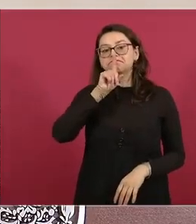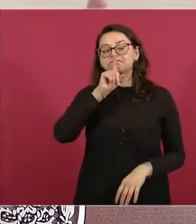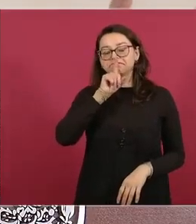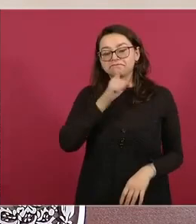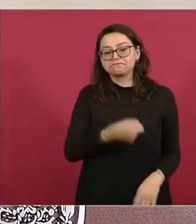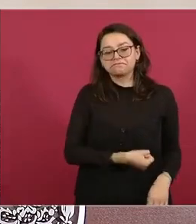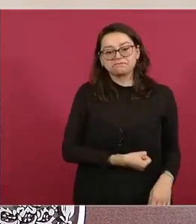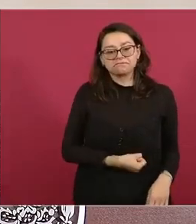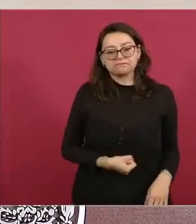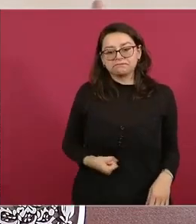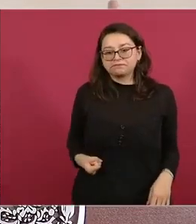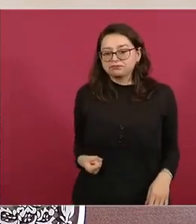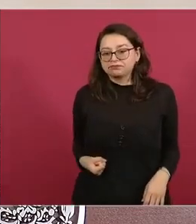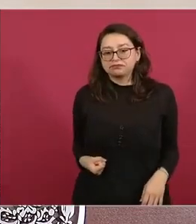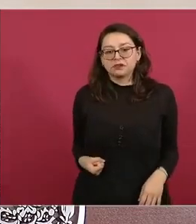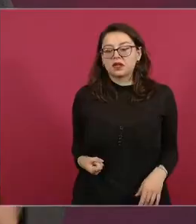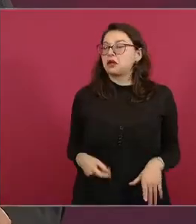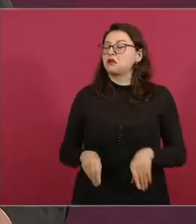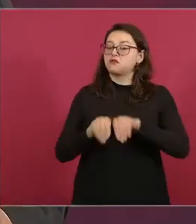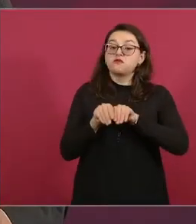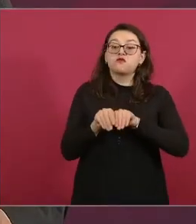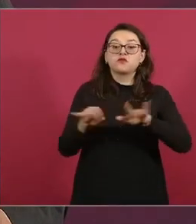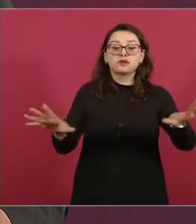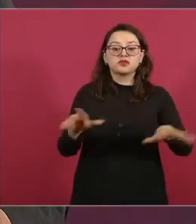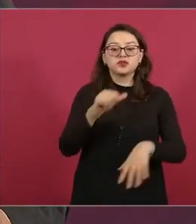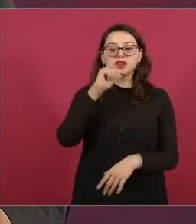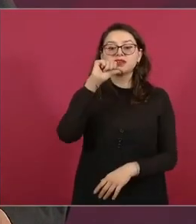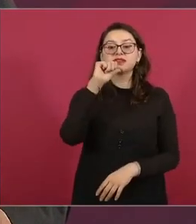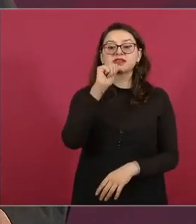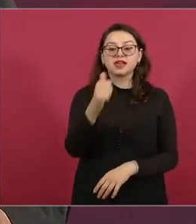No se sabía nada.